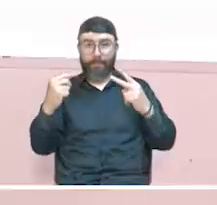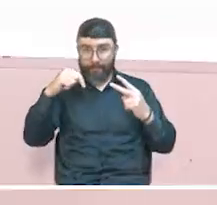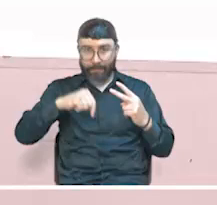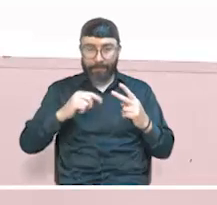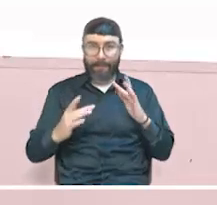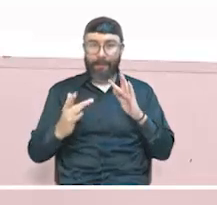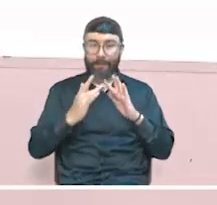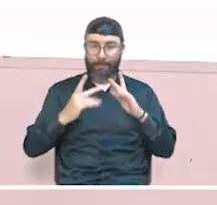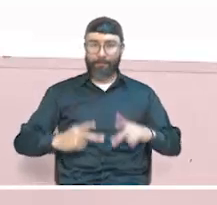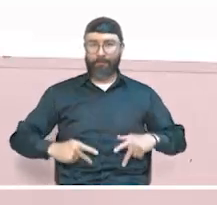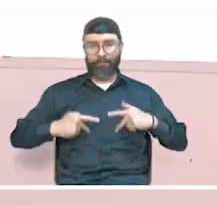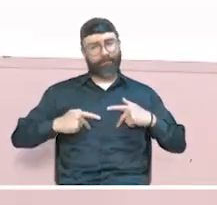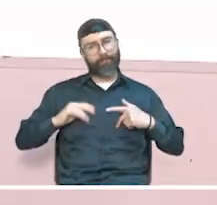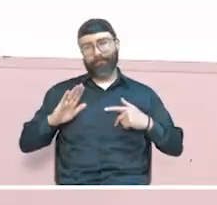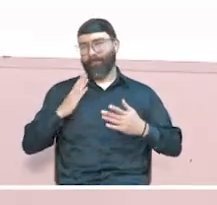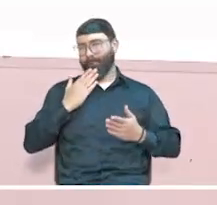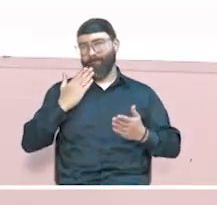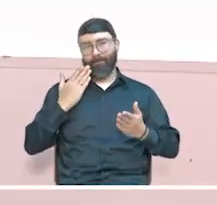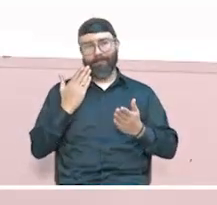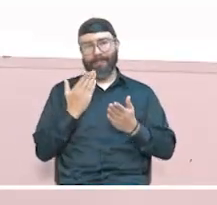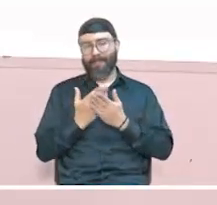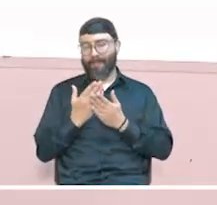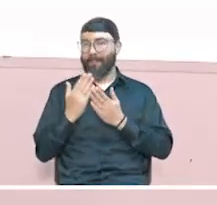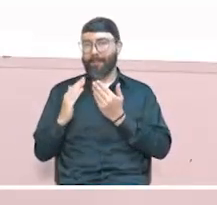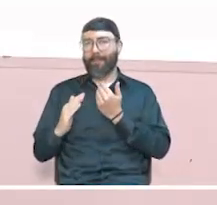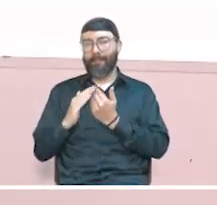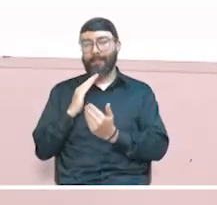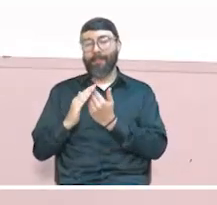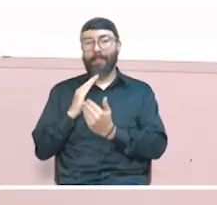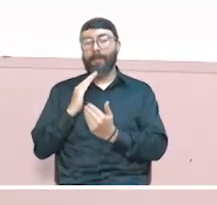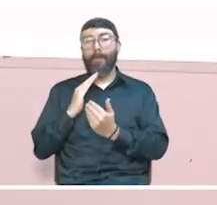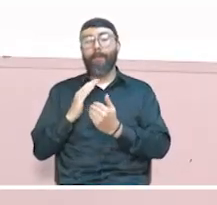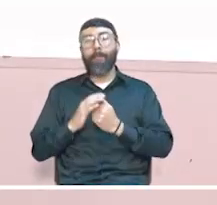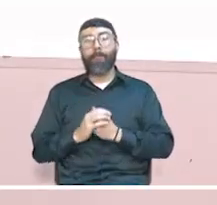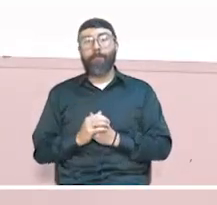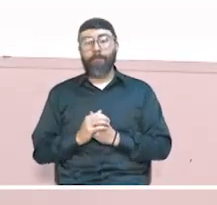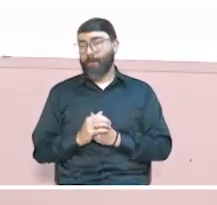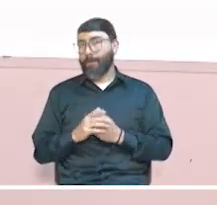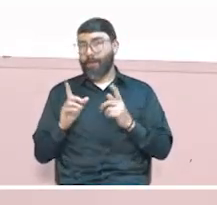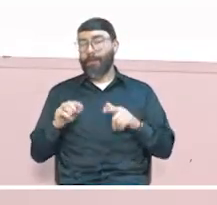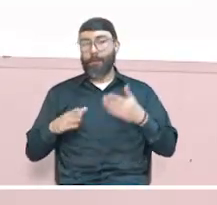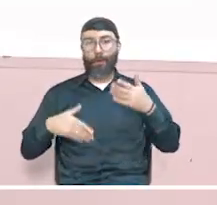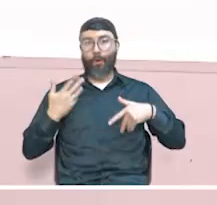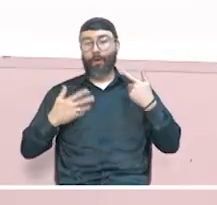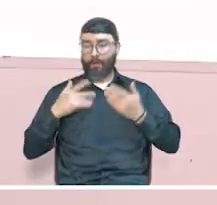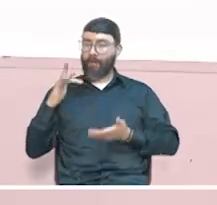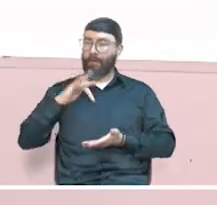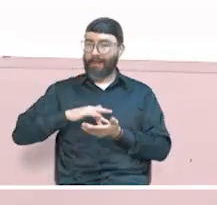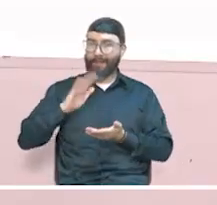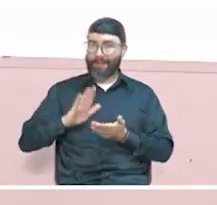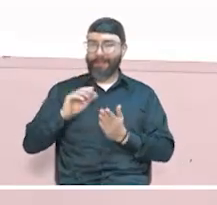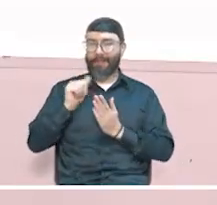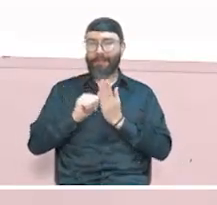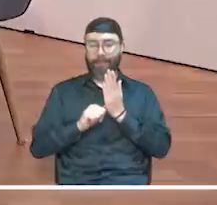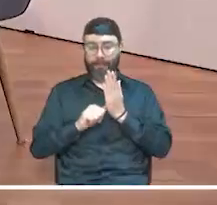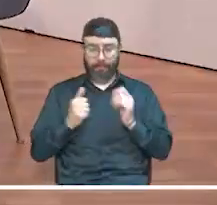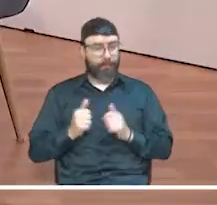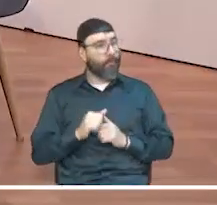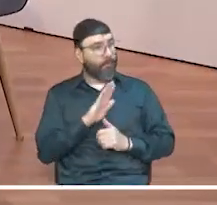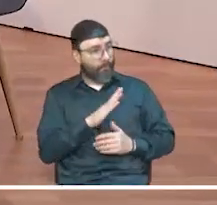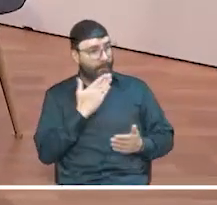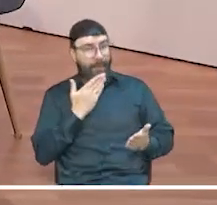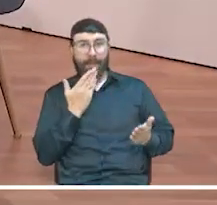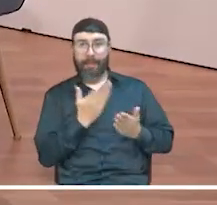Vital, muchas gracias por la invitación y muy contento de estar en el programa. Muchísimas gracias, y nosotros